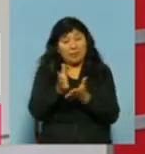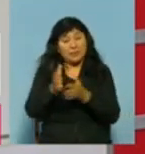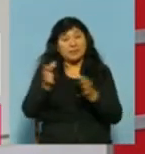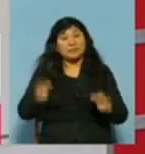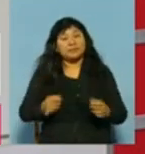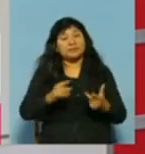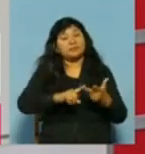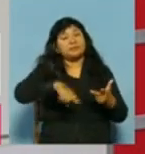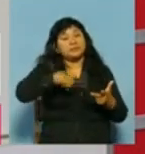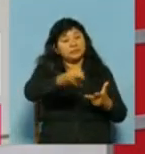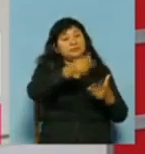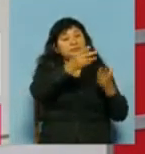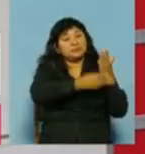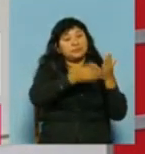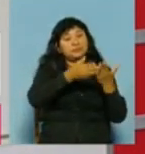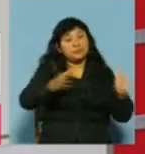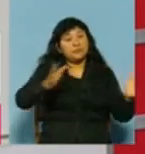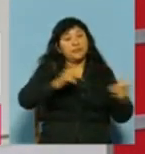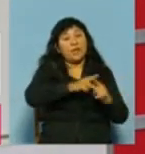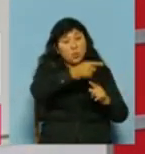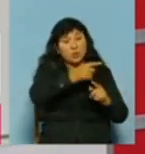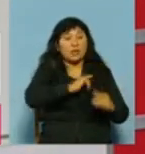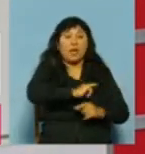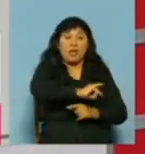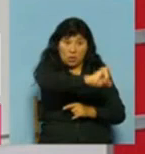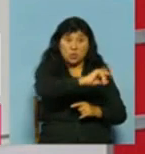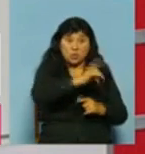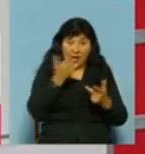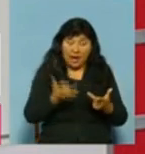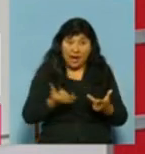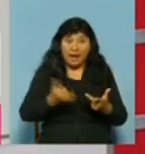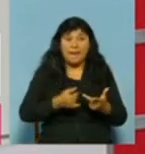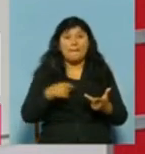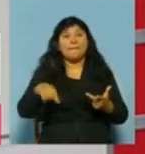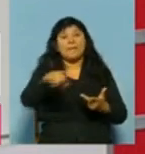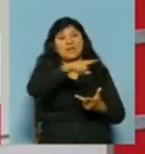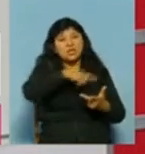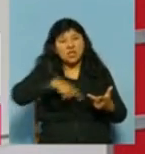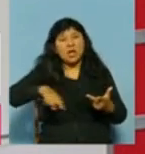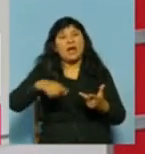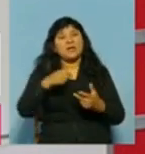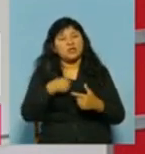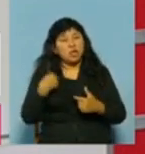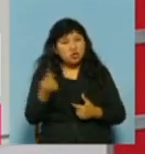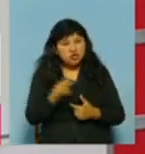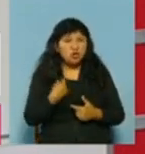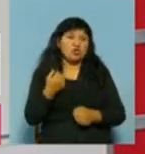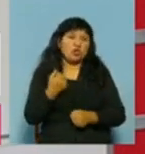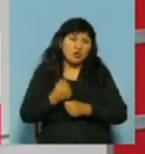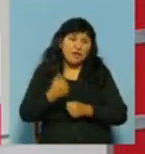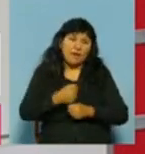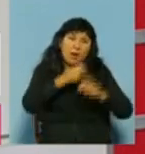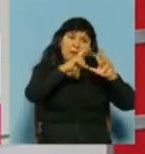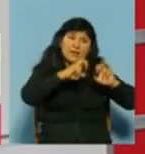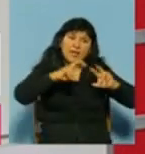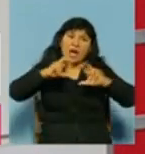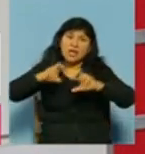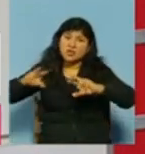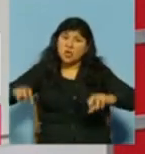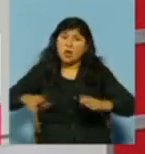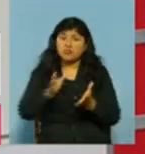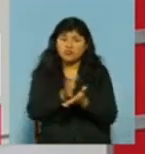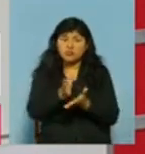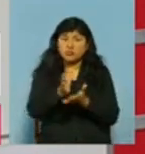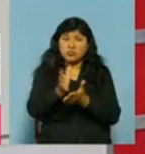la Acusación que se ha trabajado en forma muy objetiva en este medio